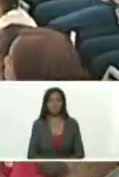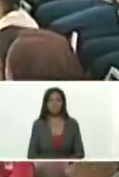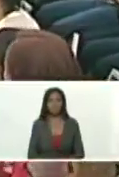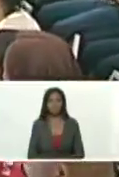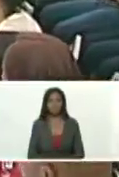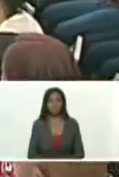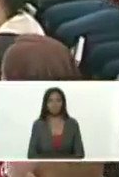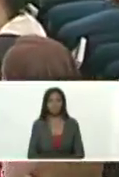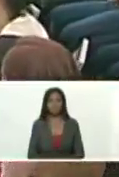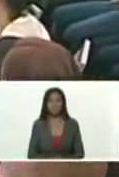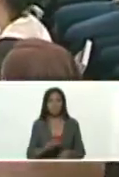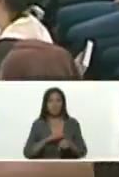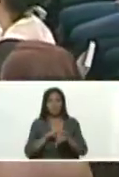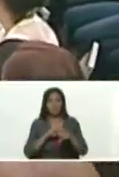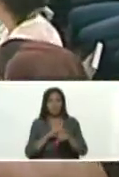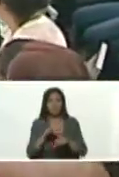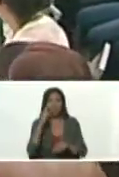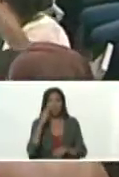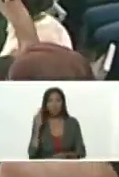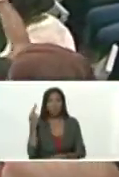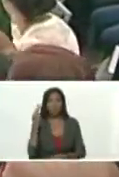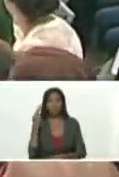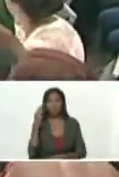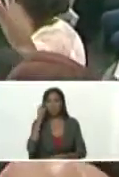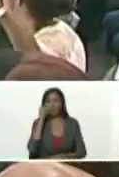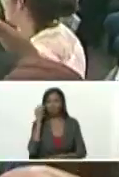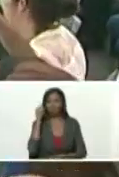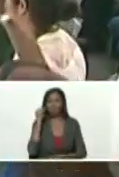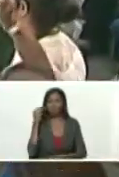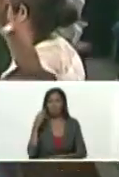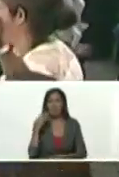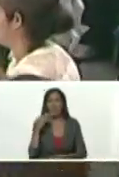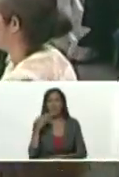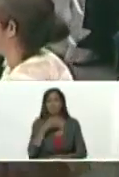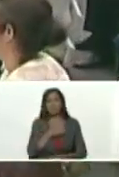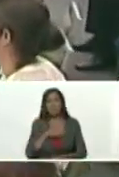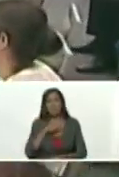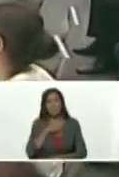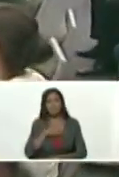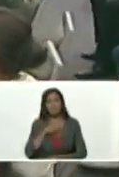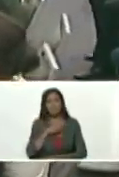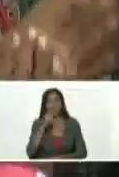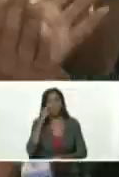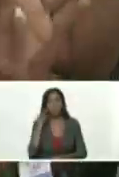a la misión Robinson, misioneros y misioneras de la misión Robinson.